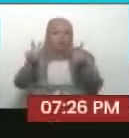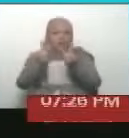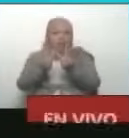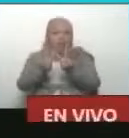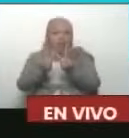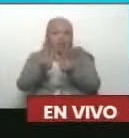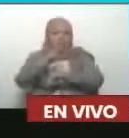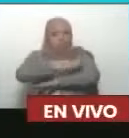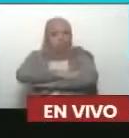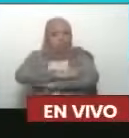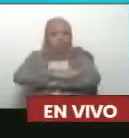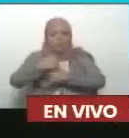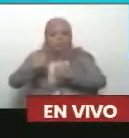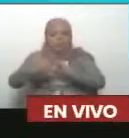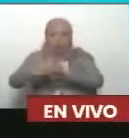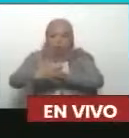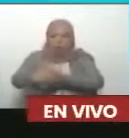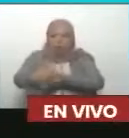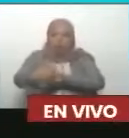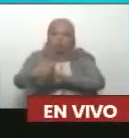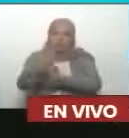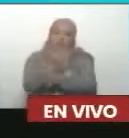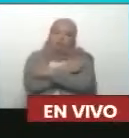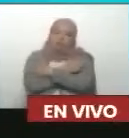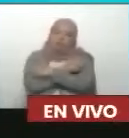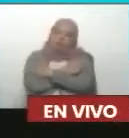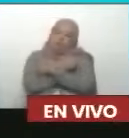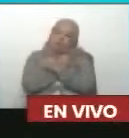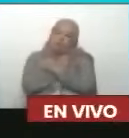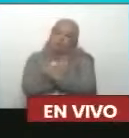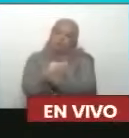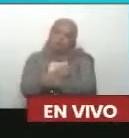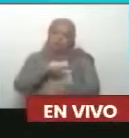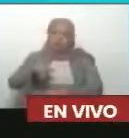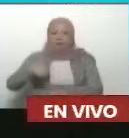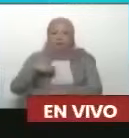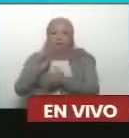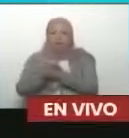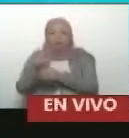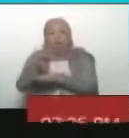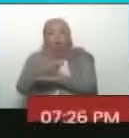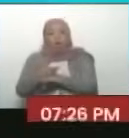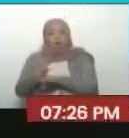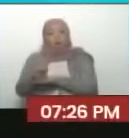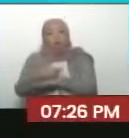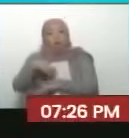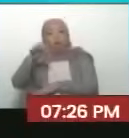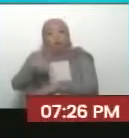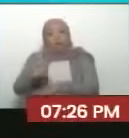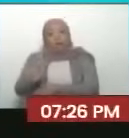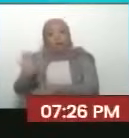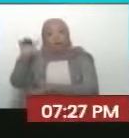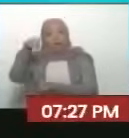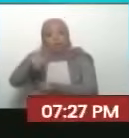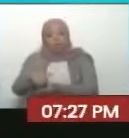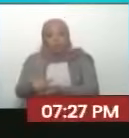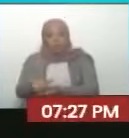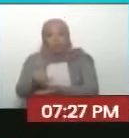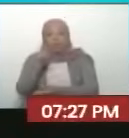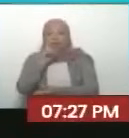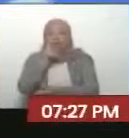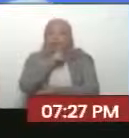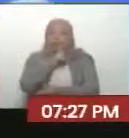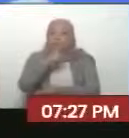Quiero saludar de manera muy afectuosa y cariñosa a la gobernadora del estado de Aragua, Karina